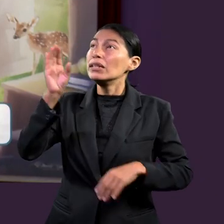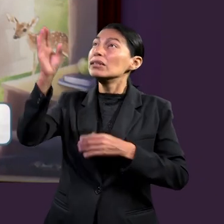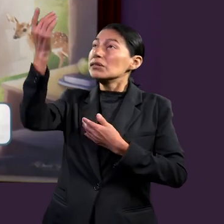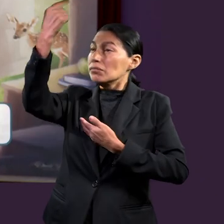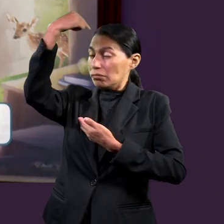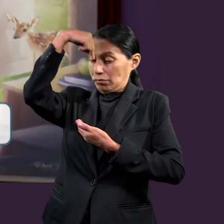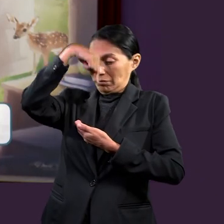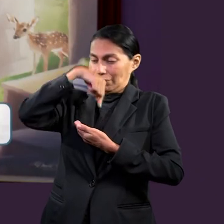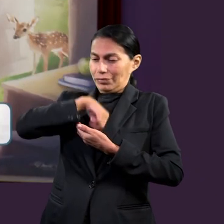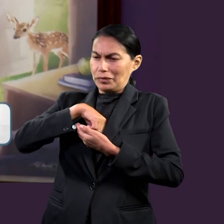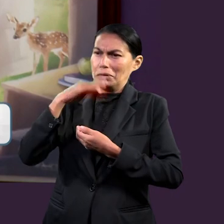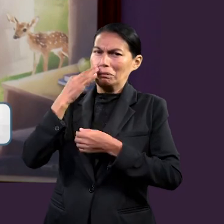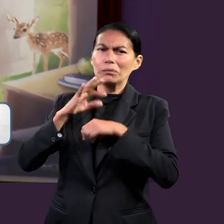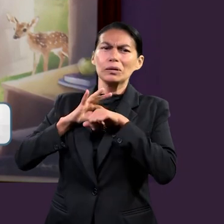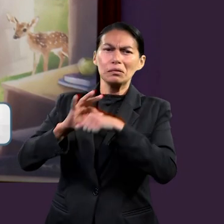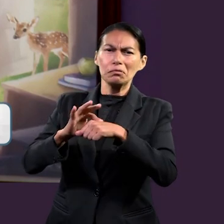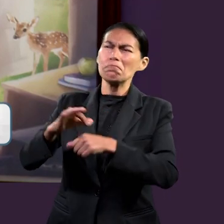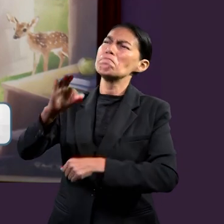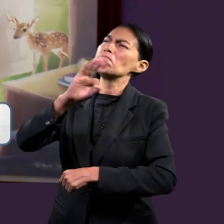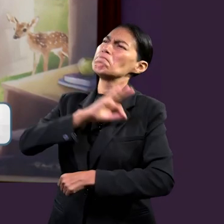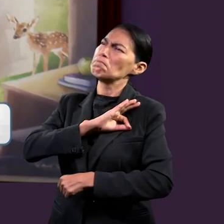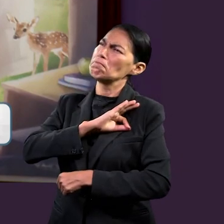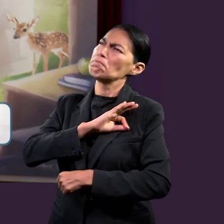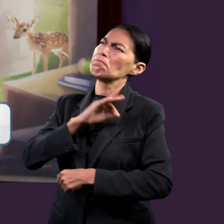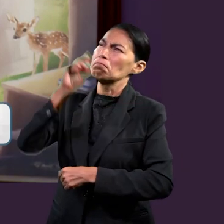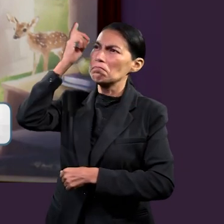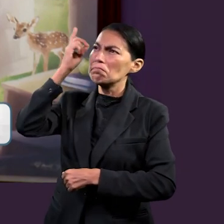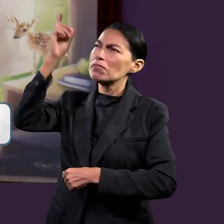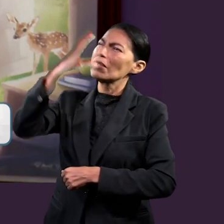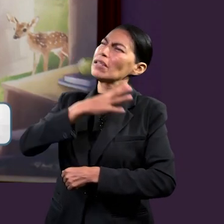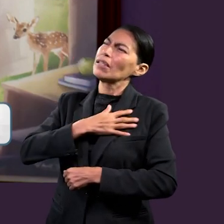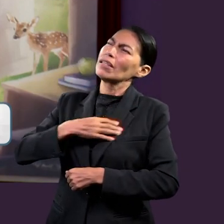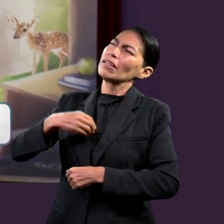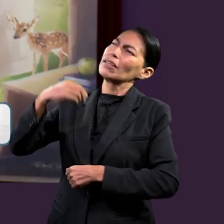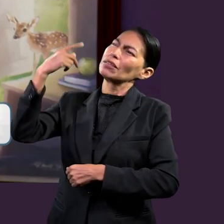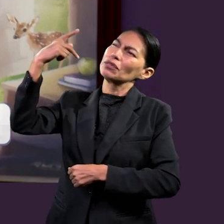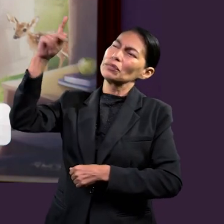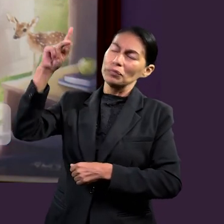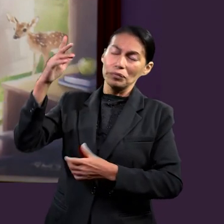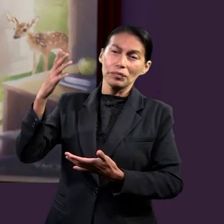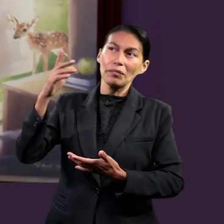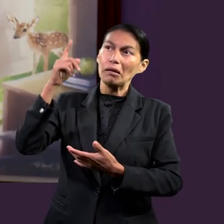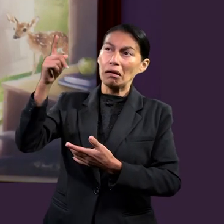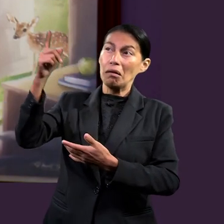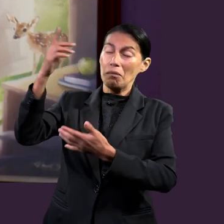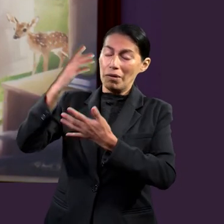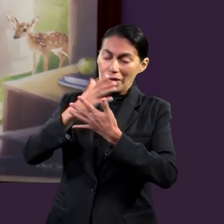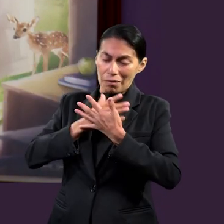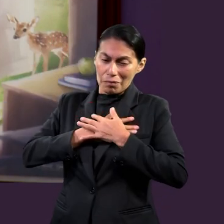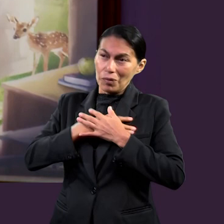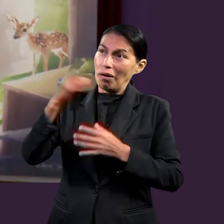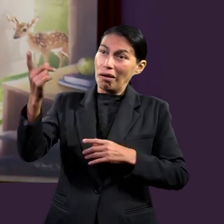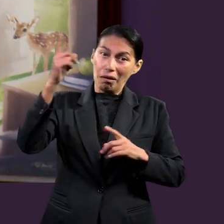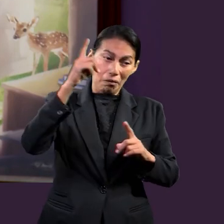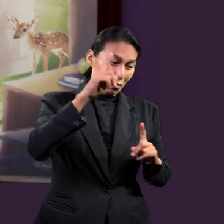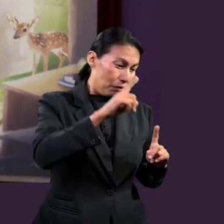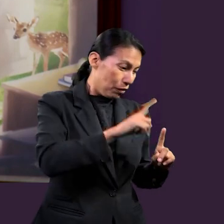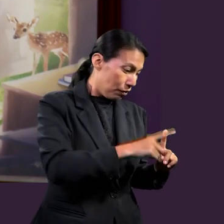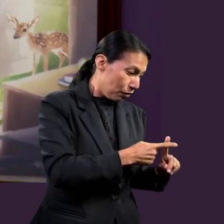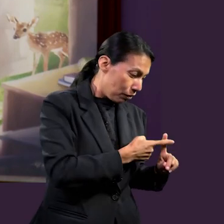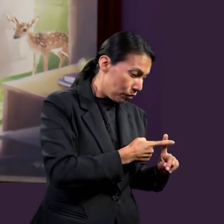vive Cristo en mí. Y lo que ahora vivo en la carne, lo vivo en la fe del Hijo de Dios, el cual me amó y se entregó a mí,